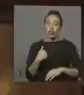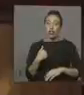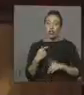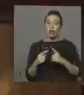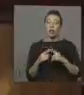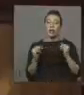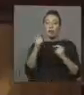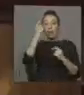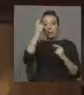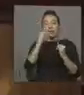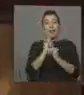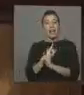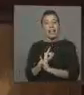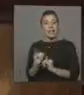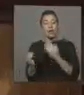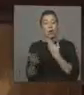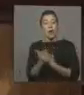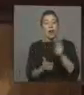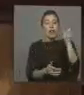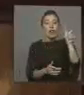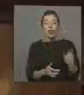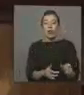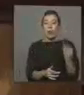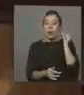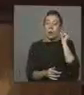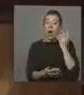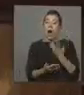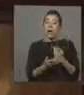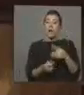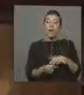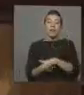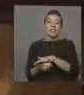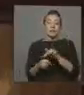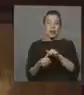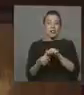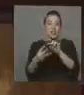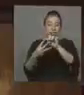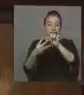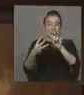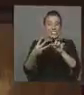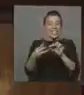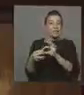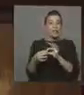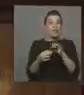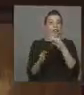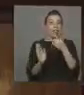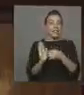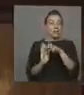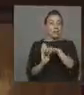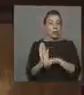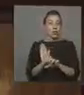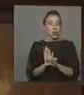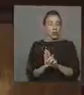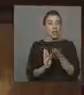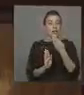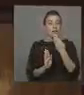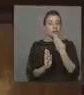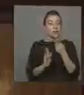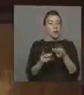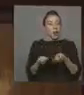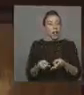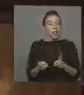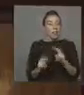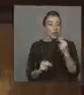de conciencia de informar cuando una paciente se encuentre en alguna de las causales previstas en el proyecto de ley. Desde luego, se trata de un